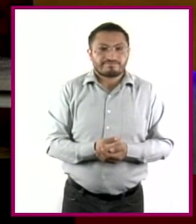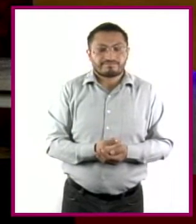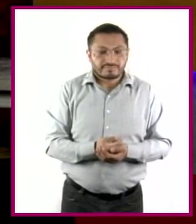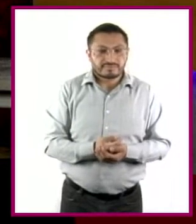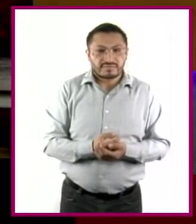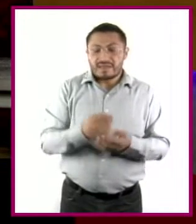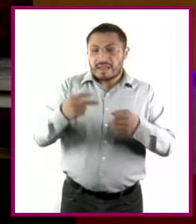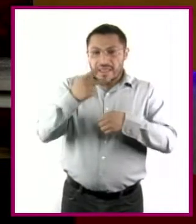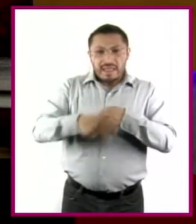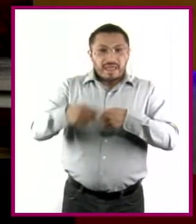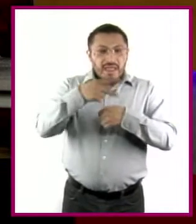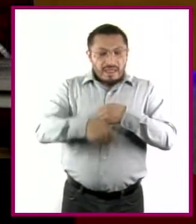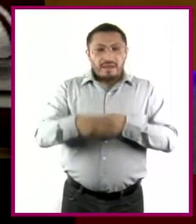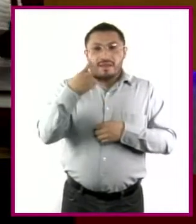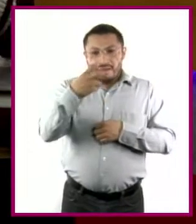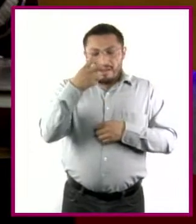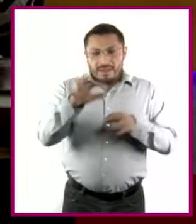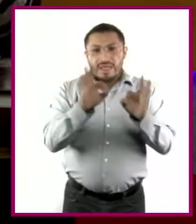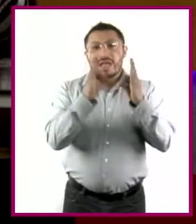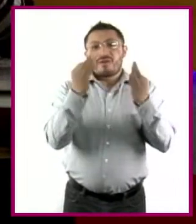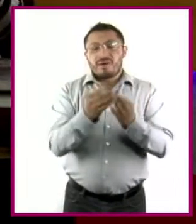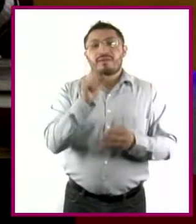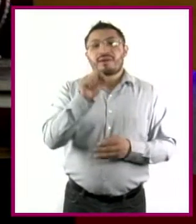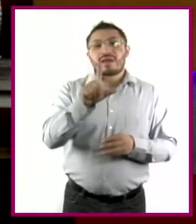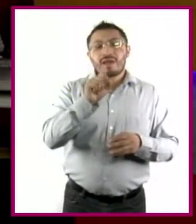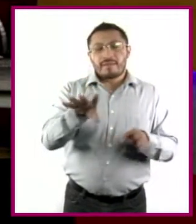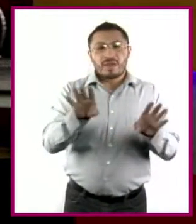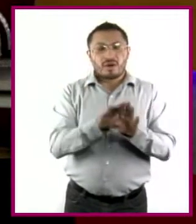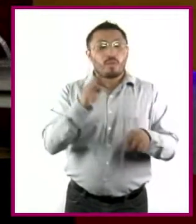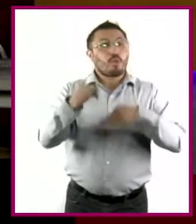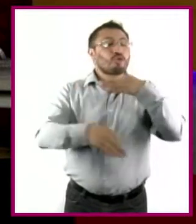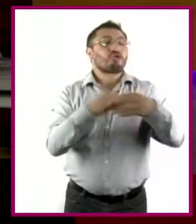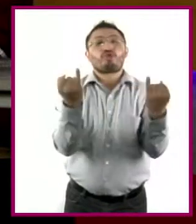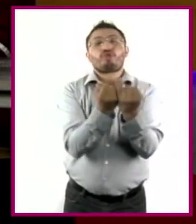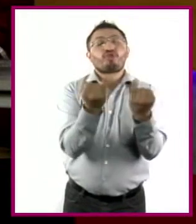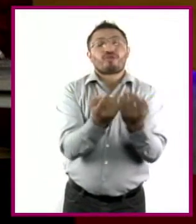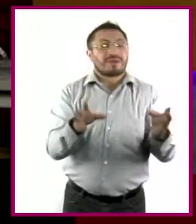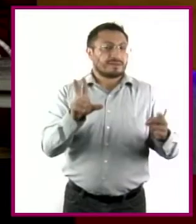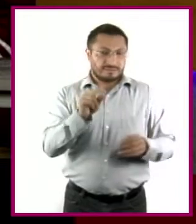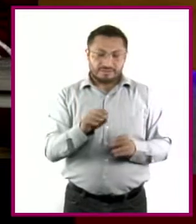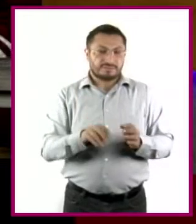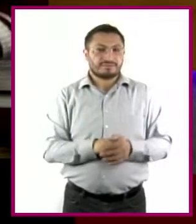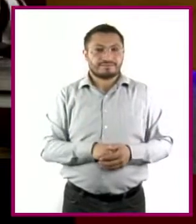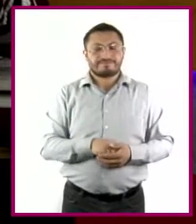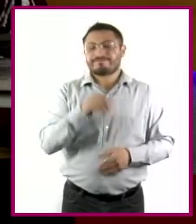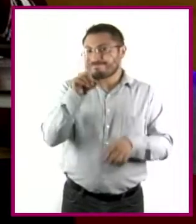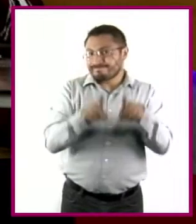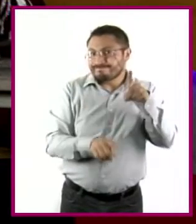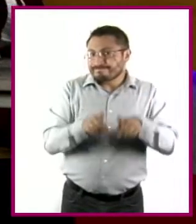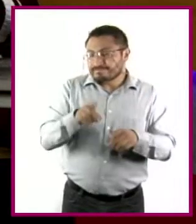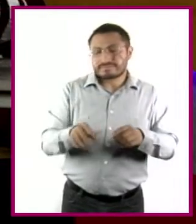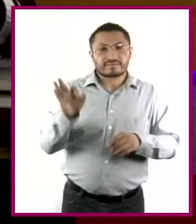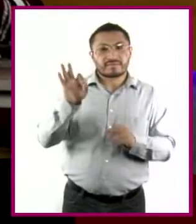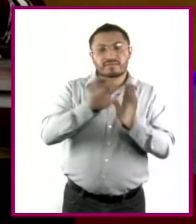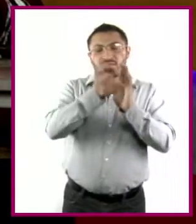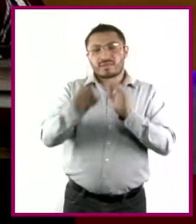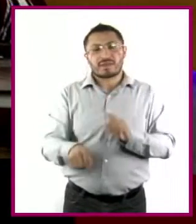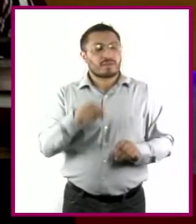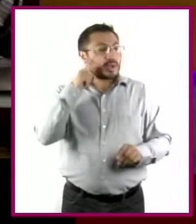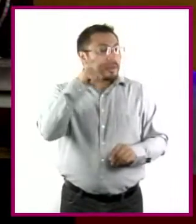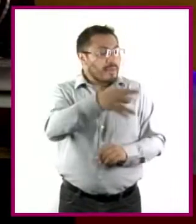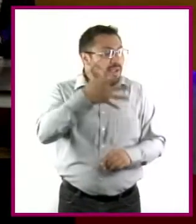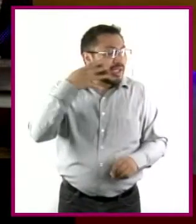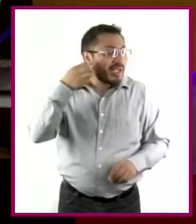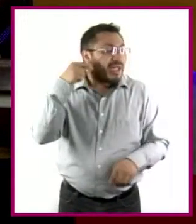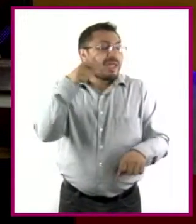Y los riesgos con este método son también la generalización por una observación restringida y la subjetividad. Si alguien ve un gato amarillo